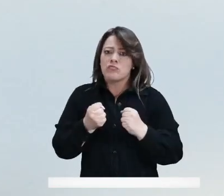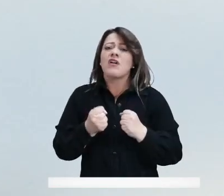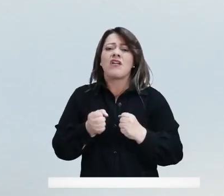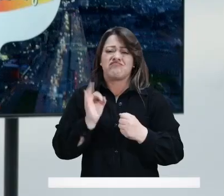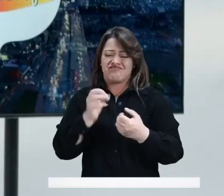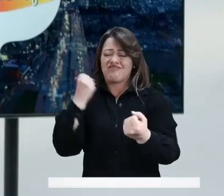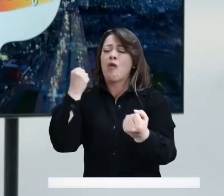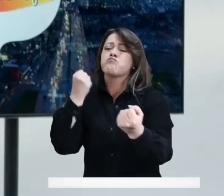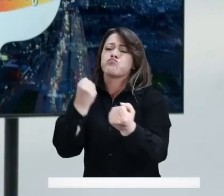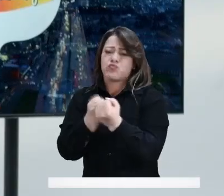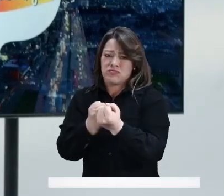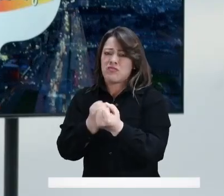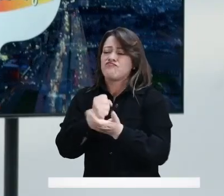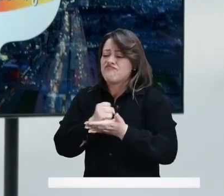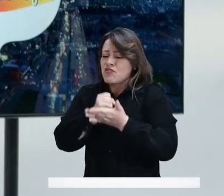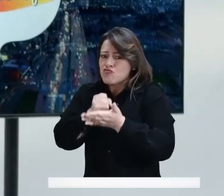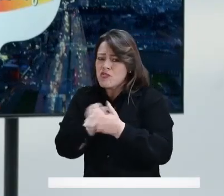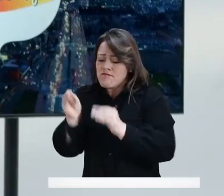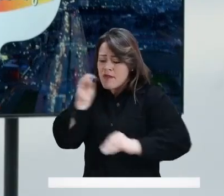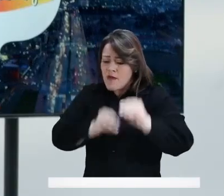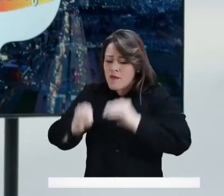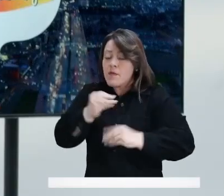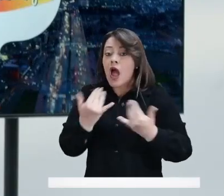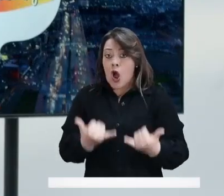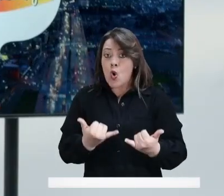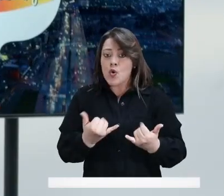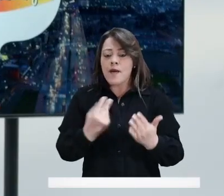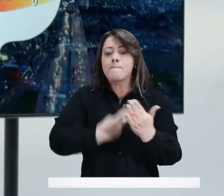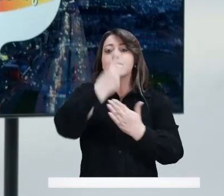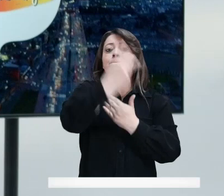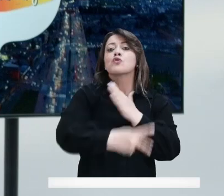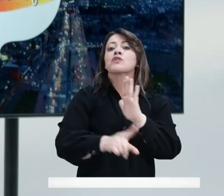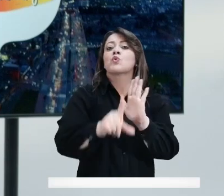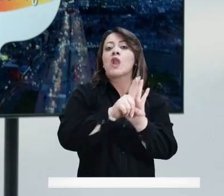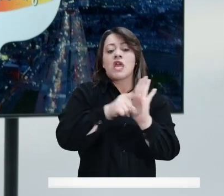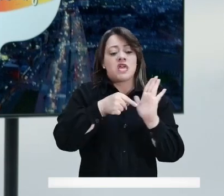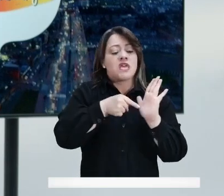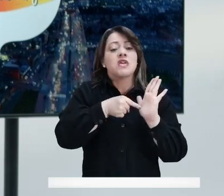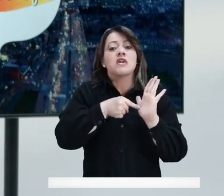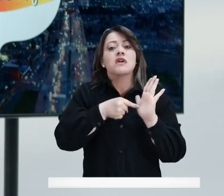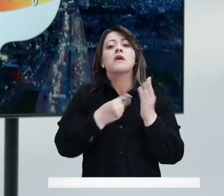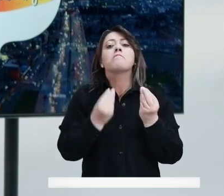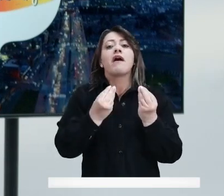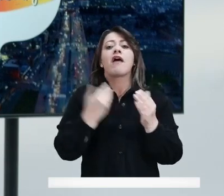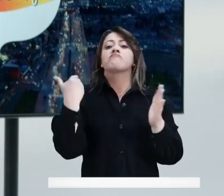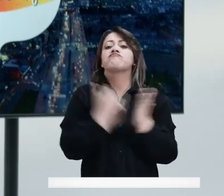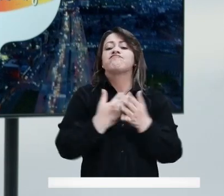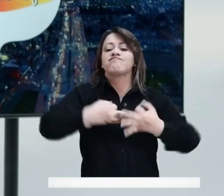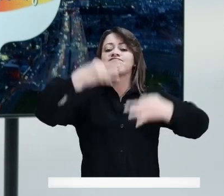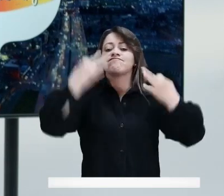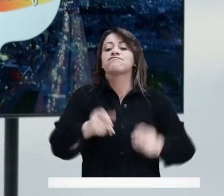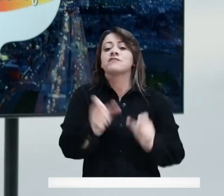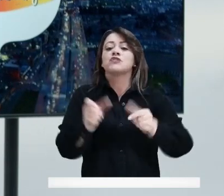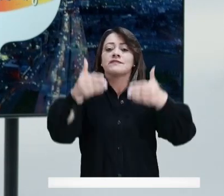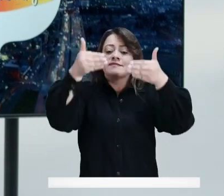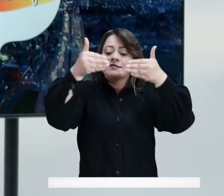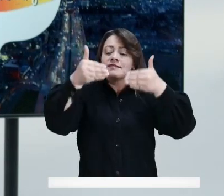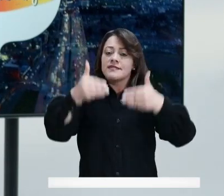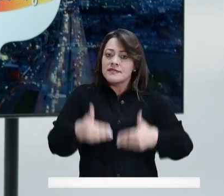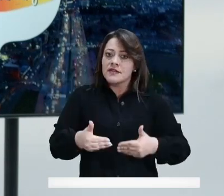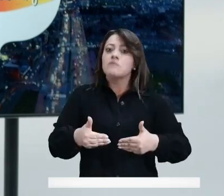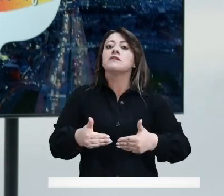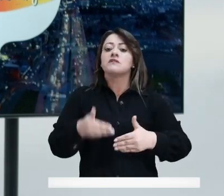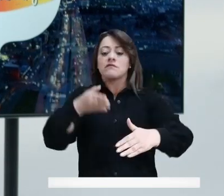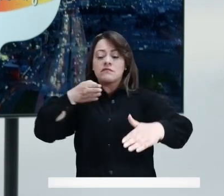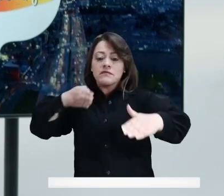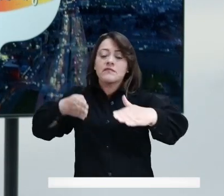corazón para trabajar por este tema, pero sí, por ejemplo, ahora curso un proyecto de ley, entiendo, para garantizar que la población con discapacidad